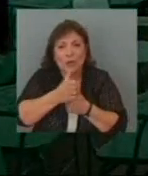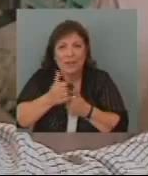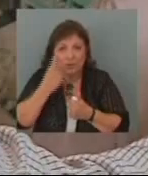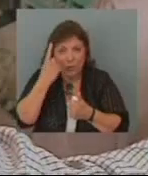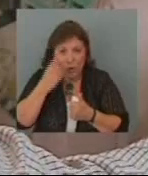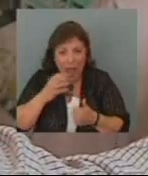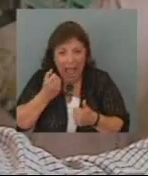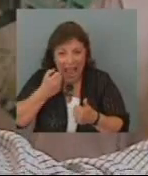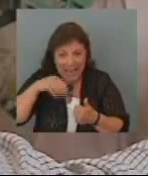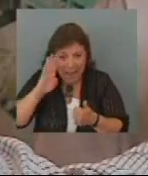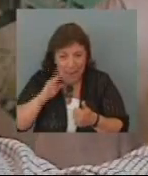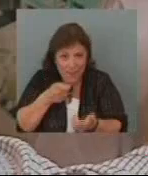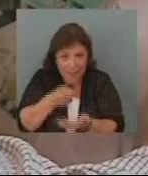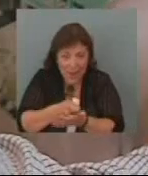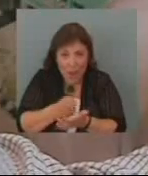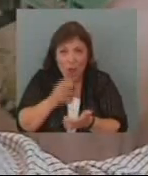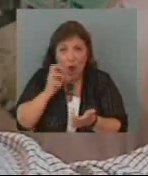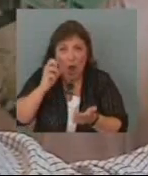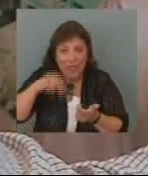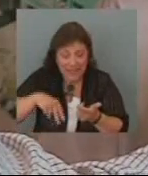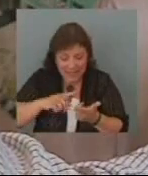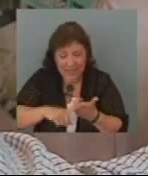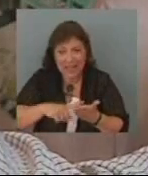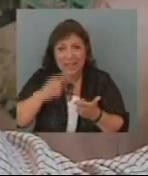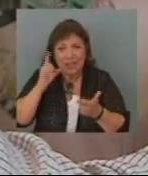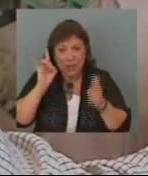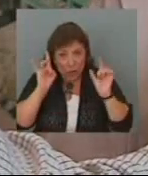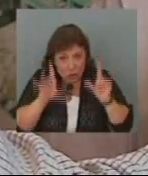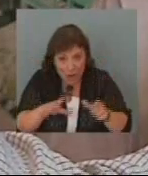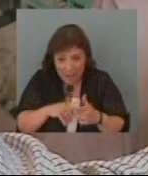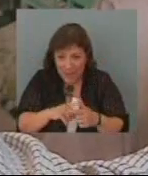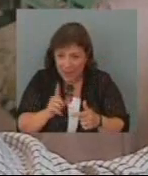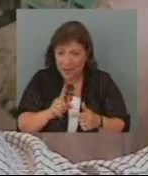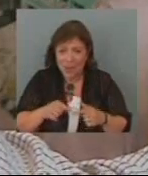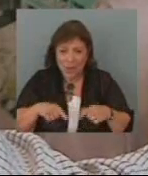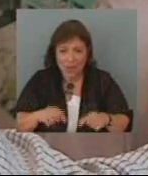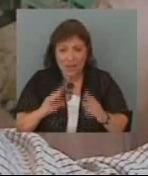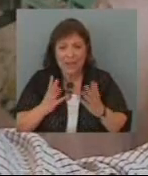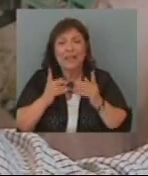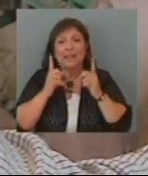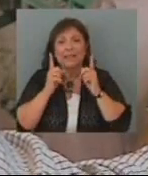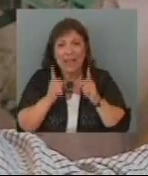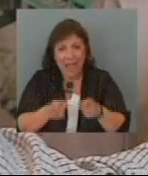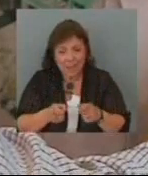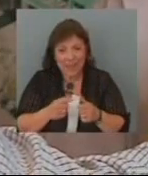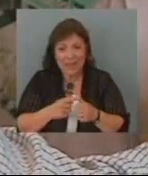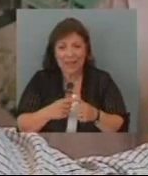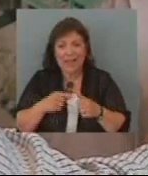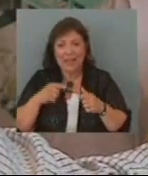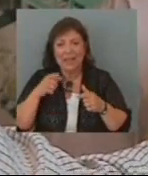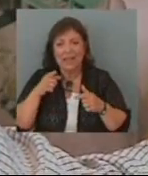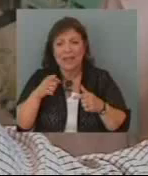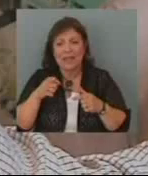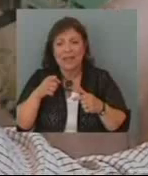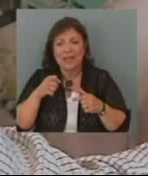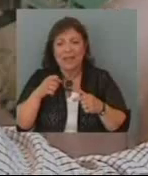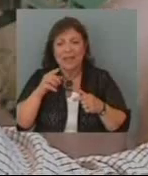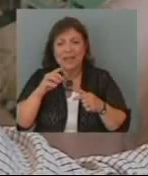solamente es la ANEP a través del CODICEN, de su Dirección de Infraestructura y a través de sus consejos, sino que también es la CNB con